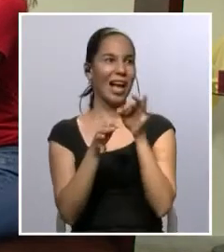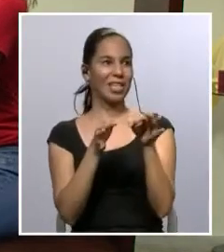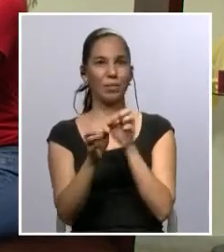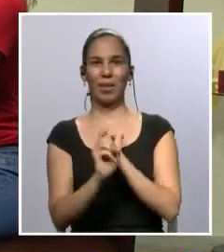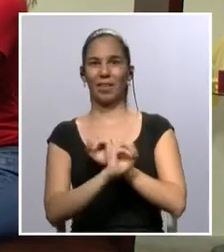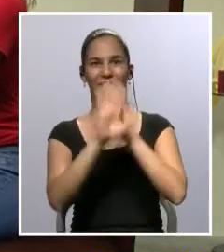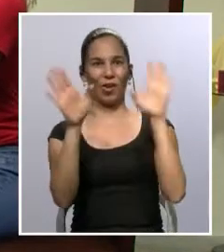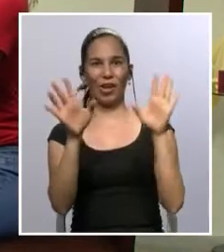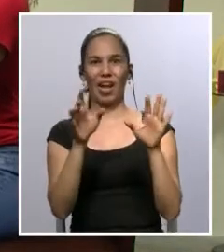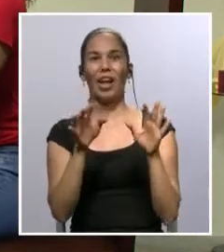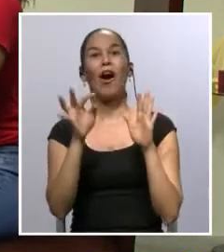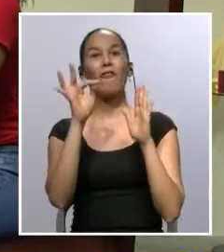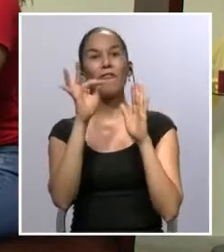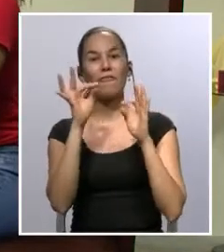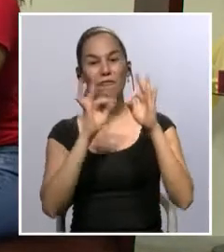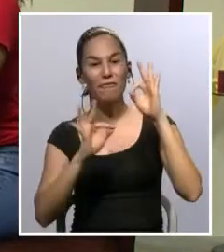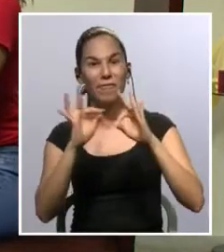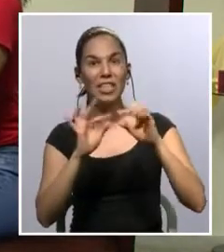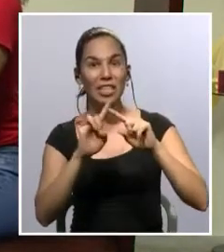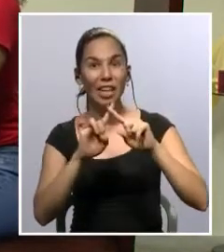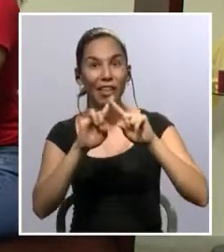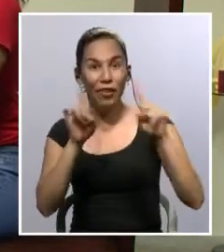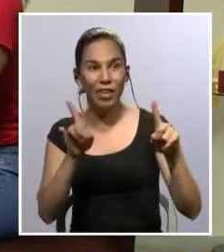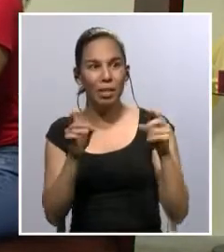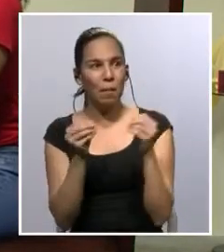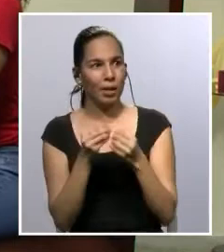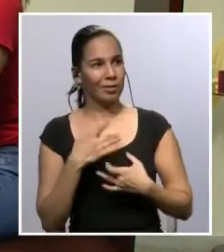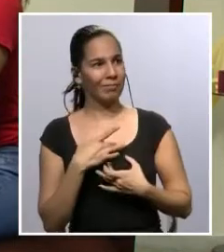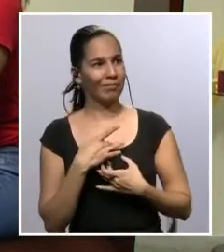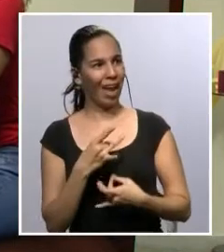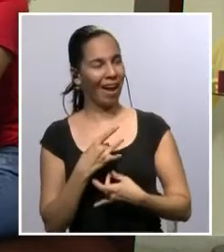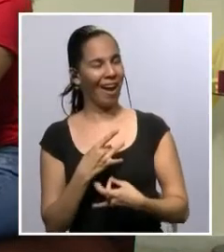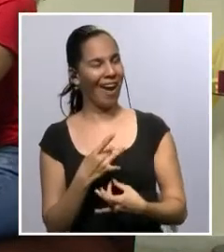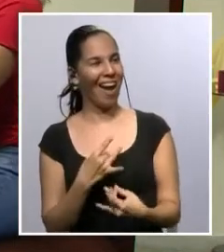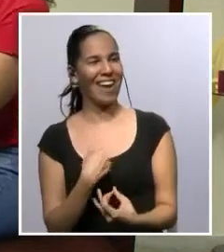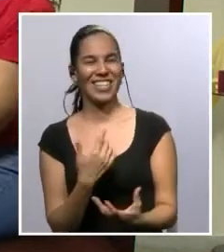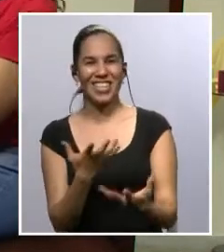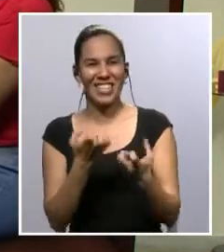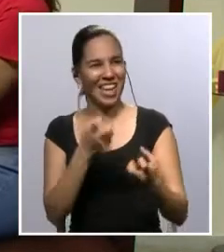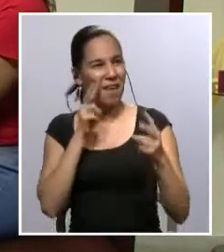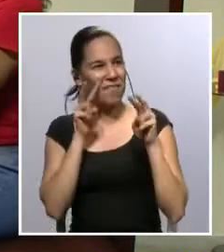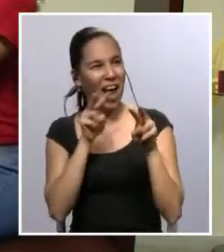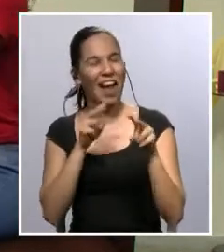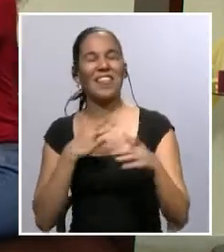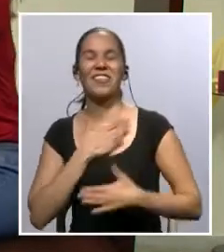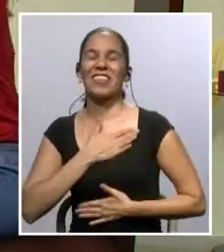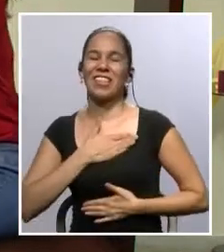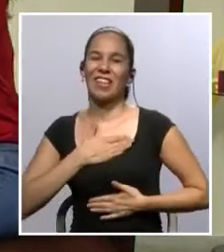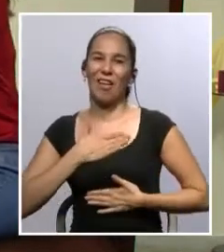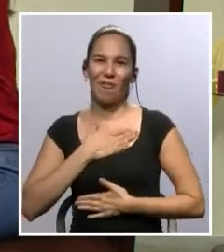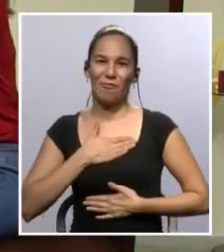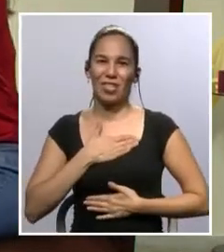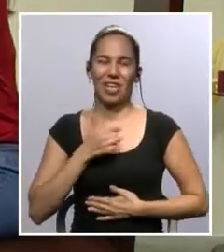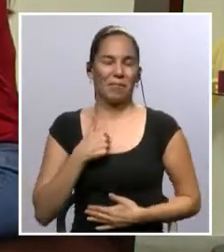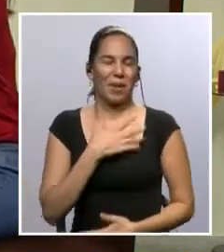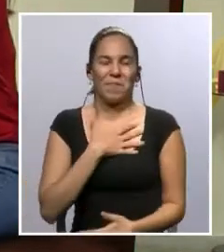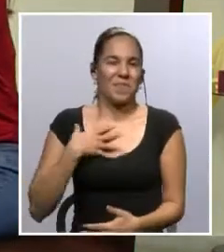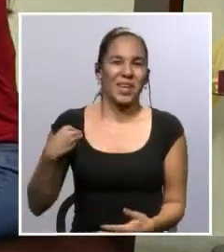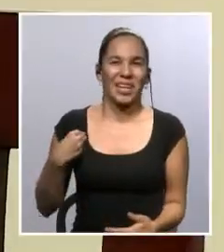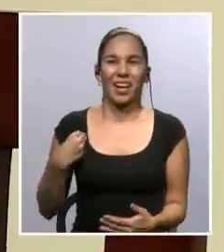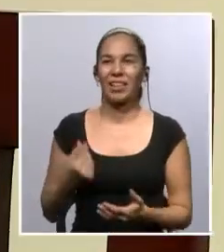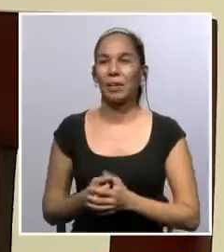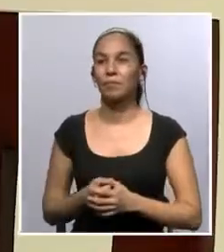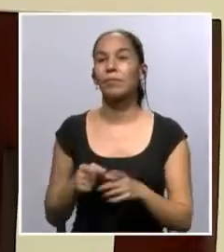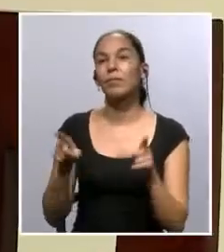vemos la física de una forma distinta, de una forma muy agradable, muy dinámica y además muy divertida desde algo que nos encanta.